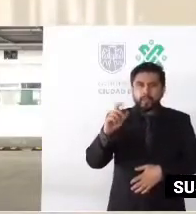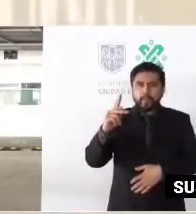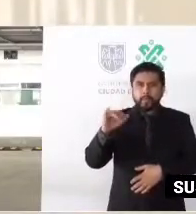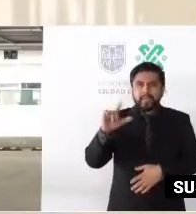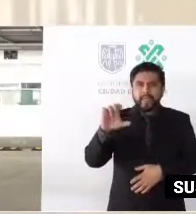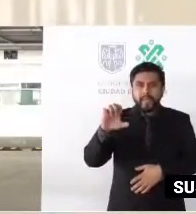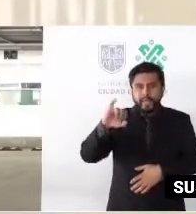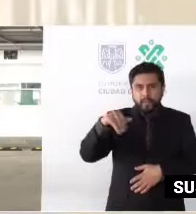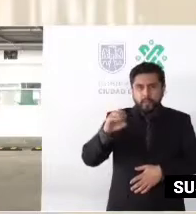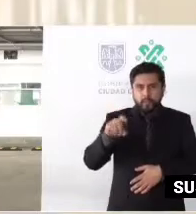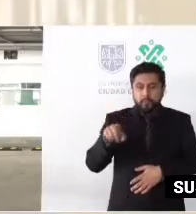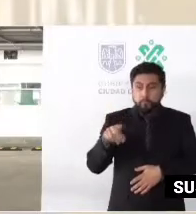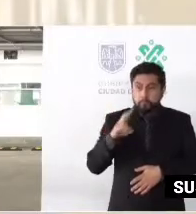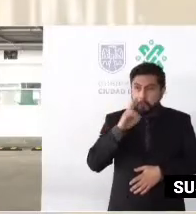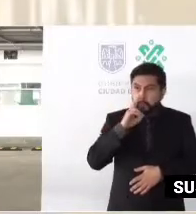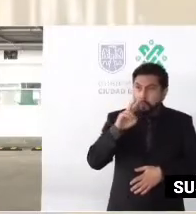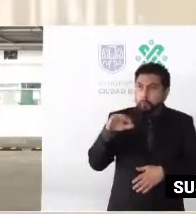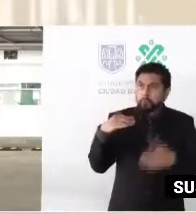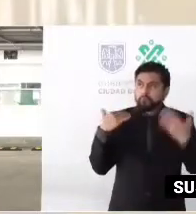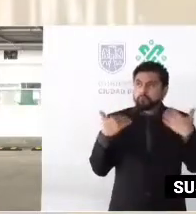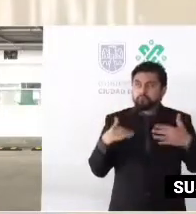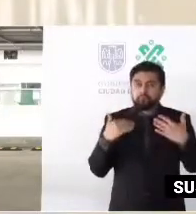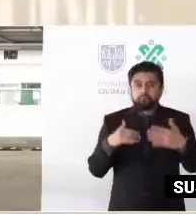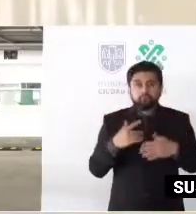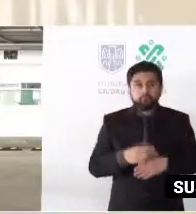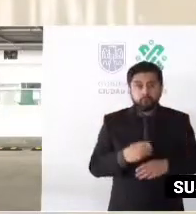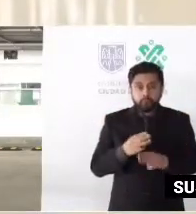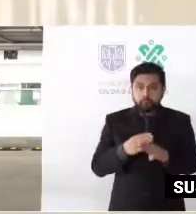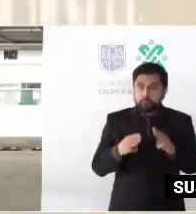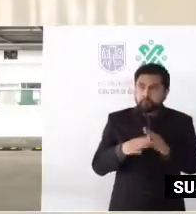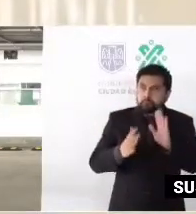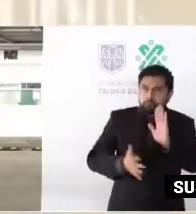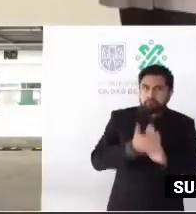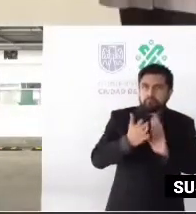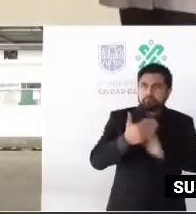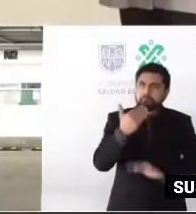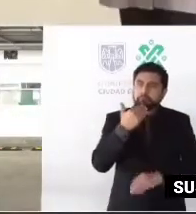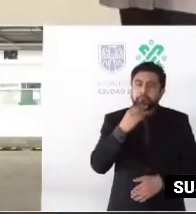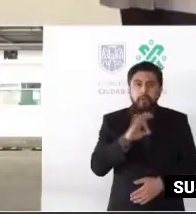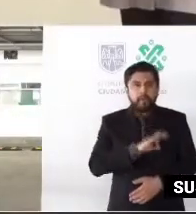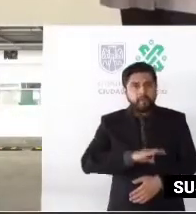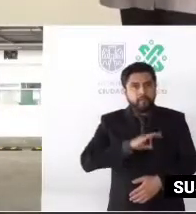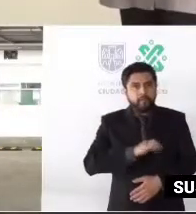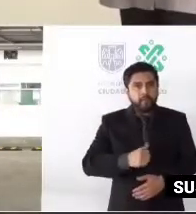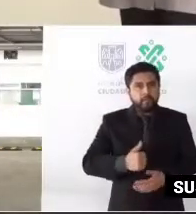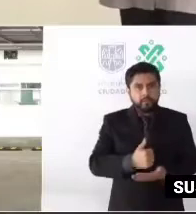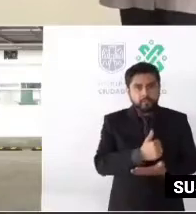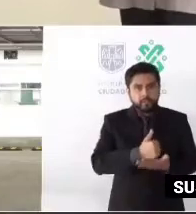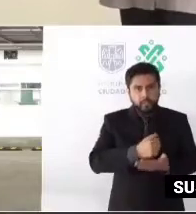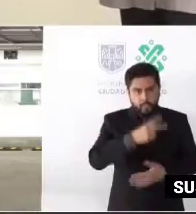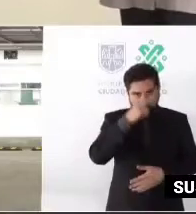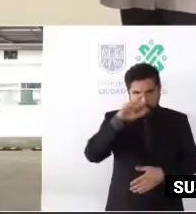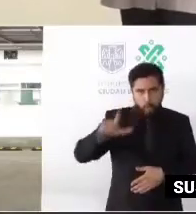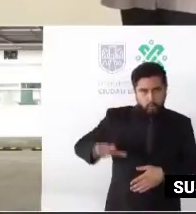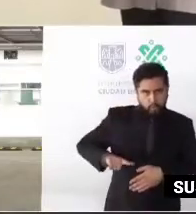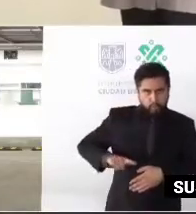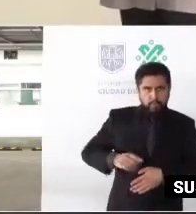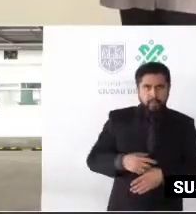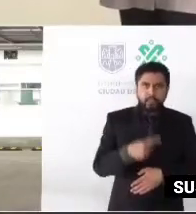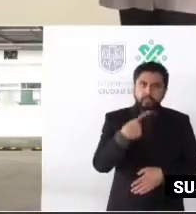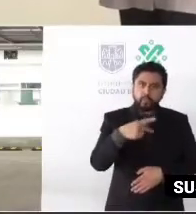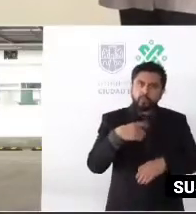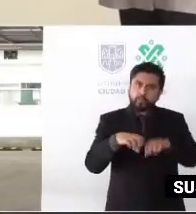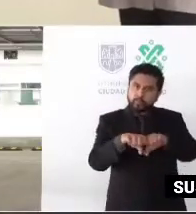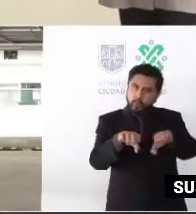esta gran infraestructura, felicidades al gobierno de la Ciudad de México por este esfuerzo, a su